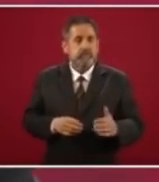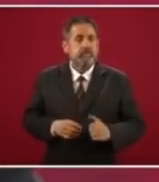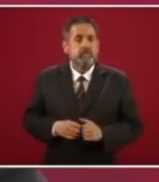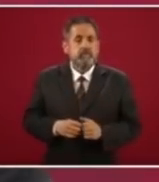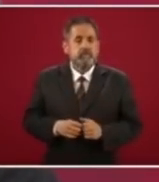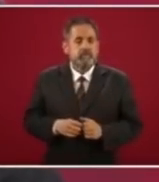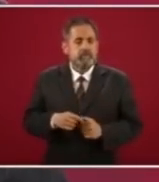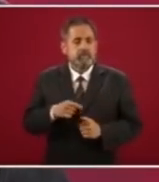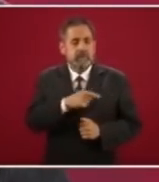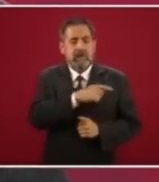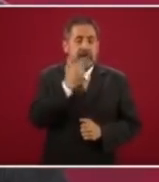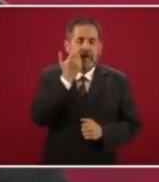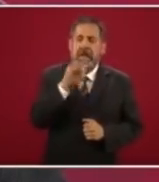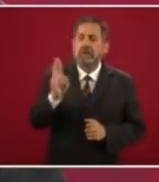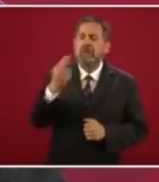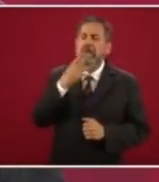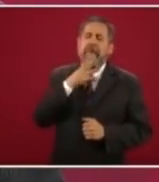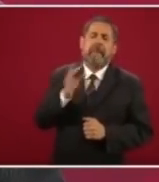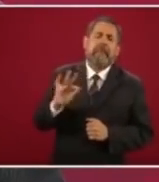patito.